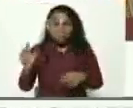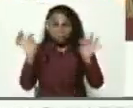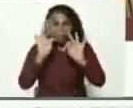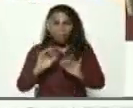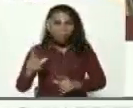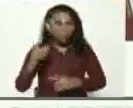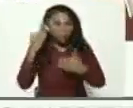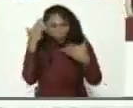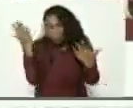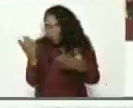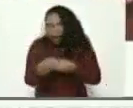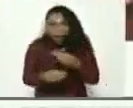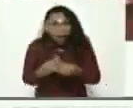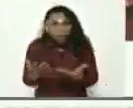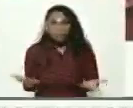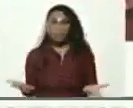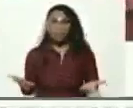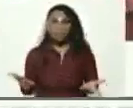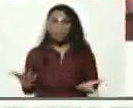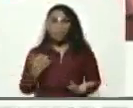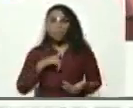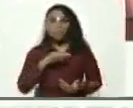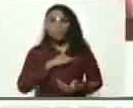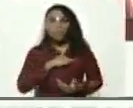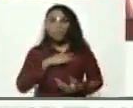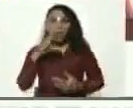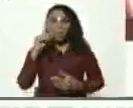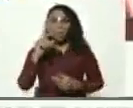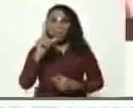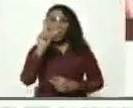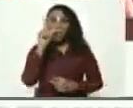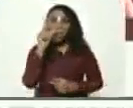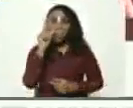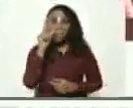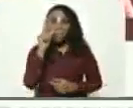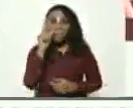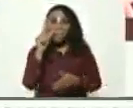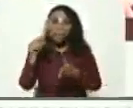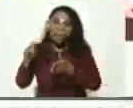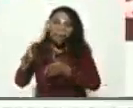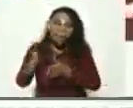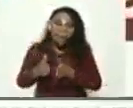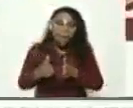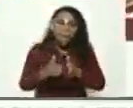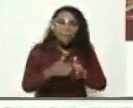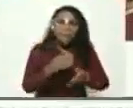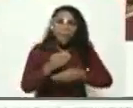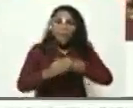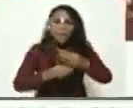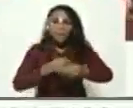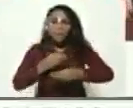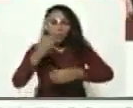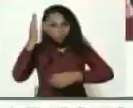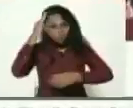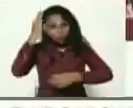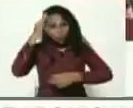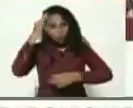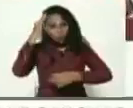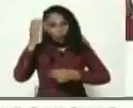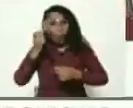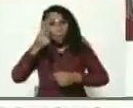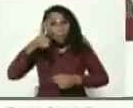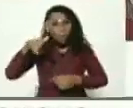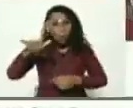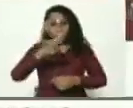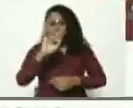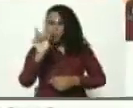qué hacerme. Estamos hablando de un hombre cuya trayectoria lo llevó a saber que el pueblo